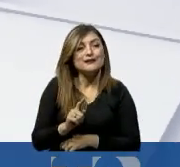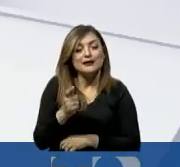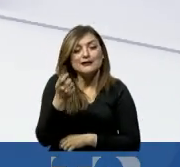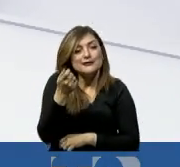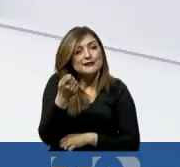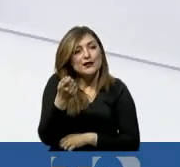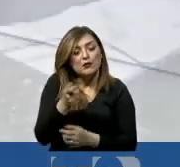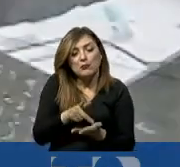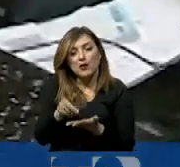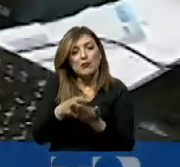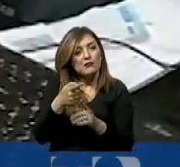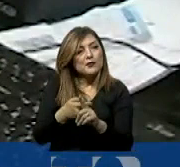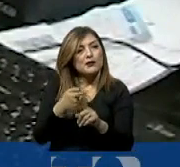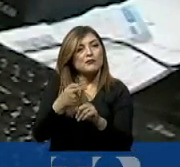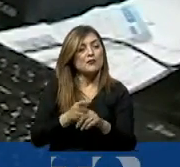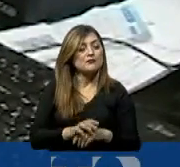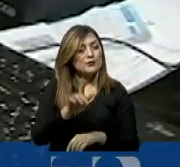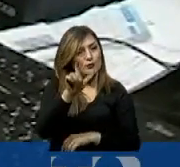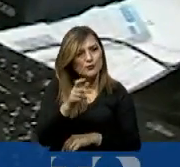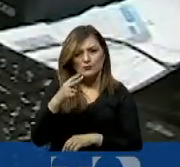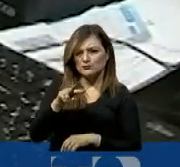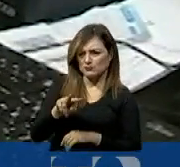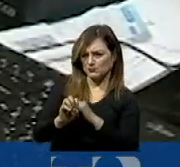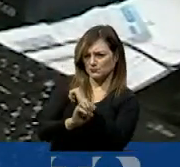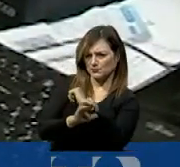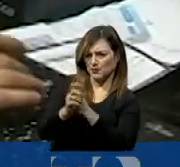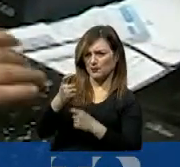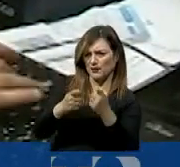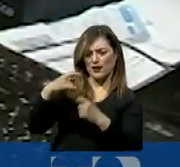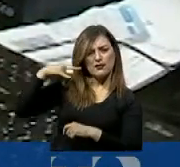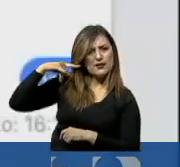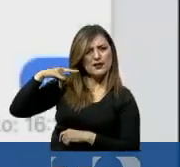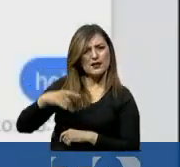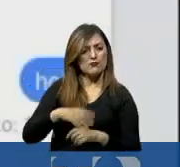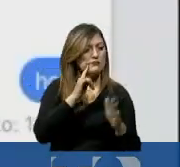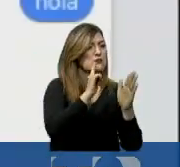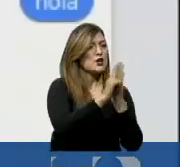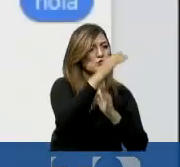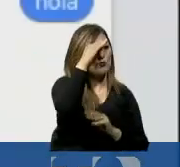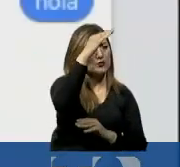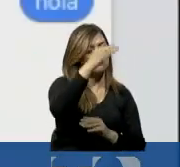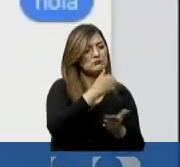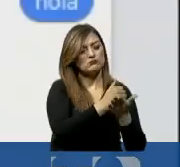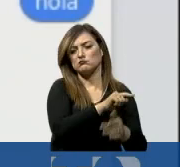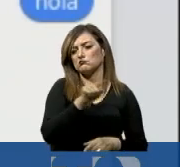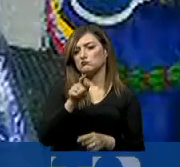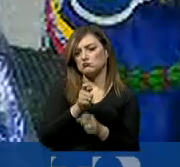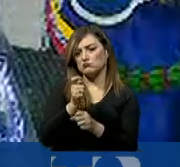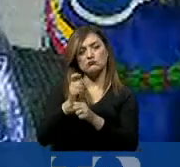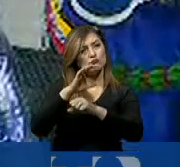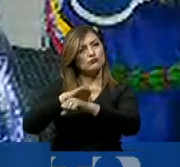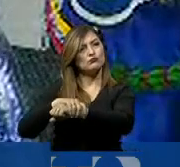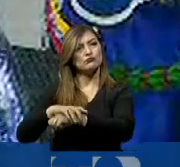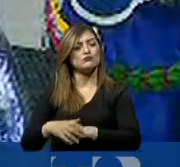con dinero para mantenerlas. Un ciudadano que encontró la publicación de la venta en redes sociales lo denunció y ayudó a la policía para la captura.